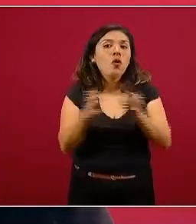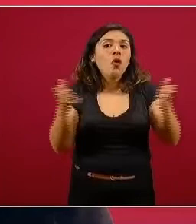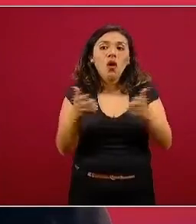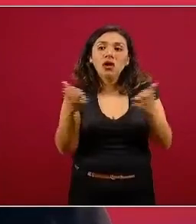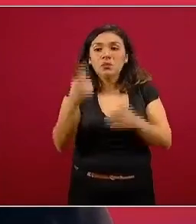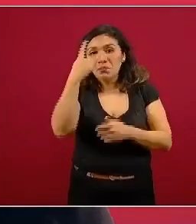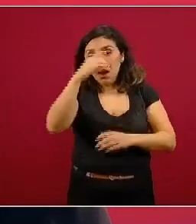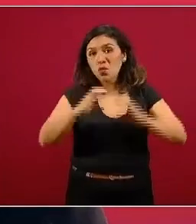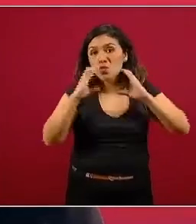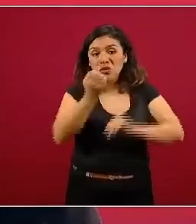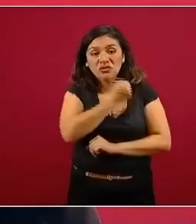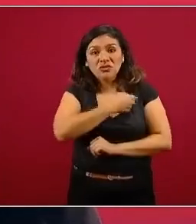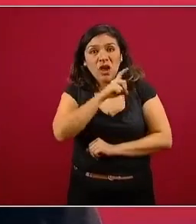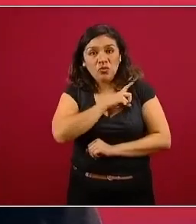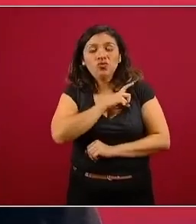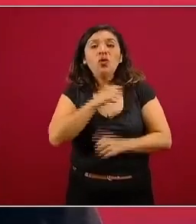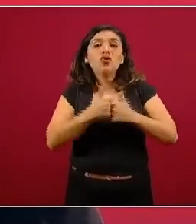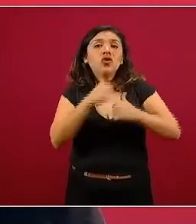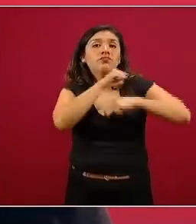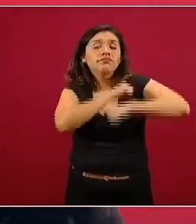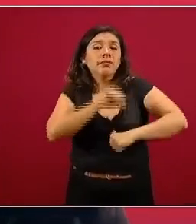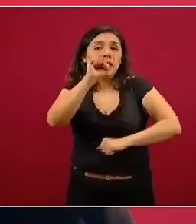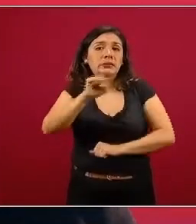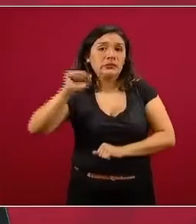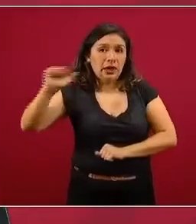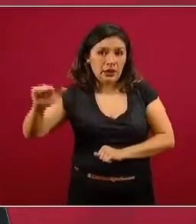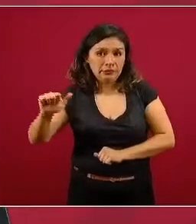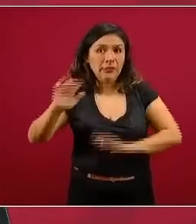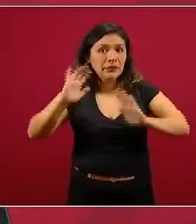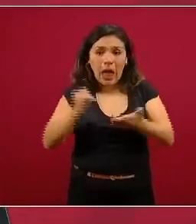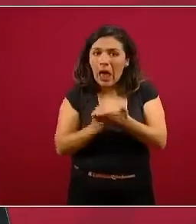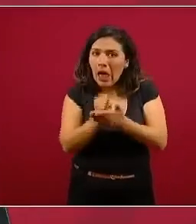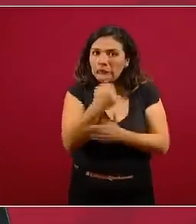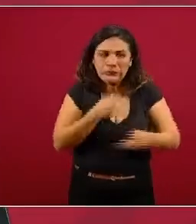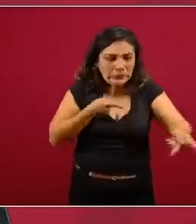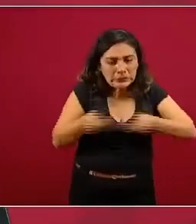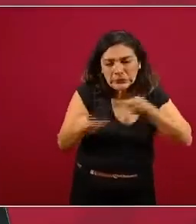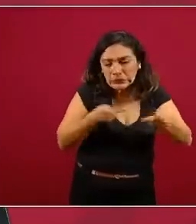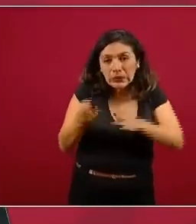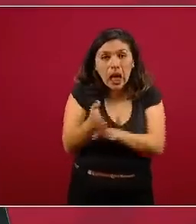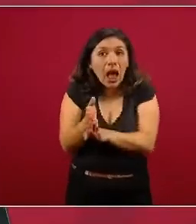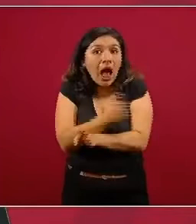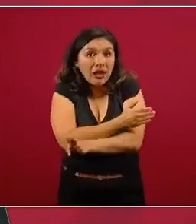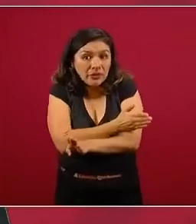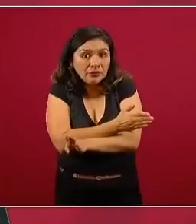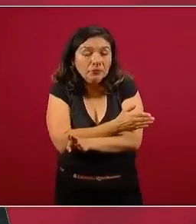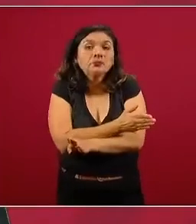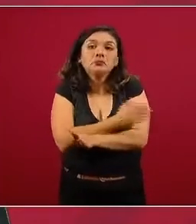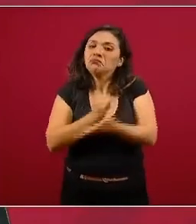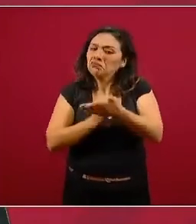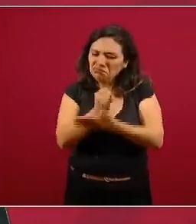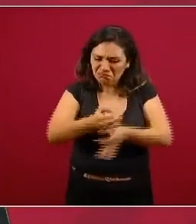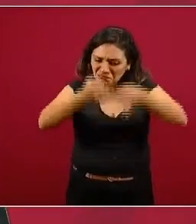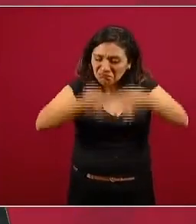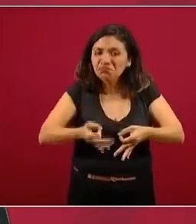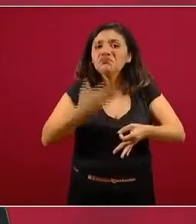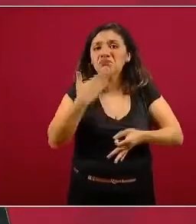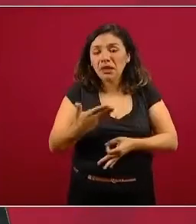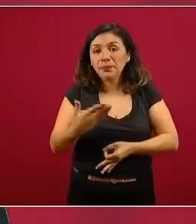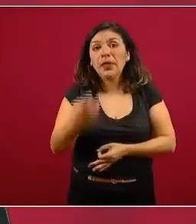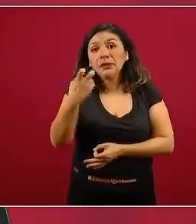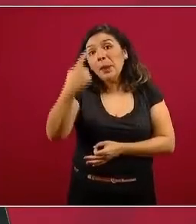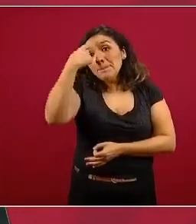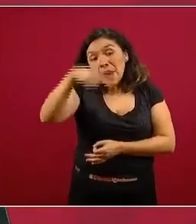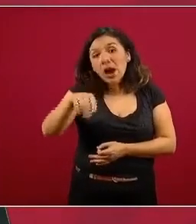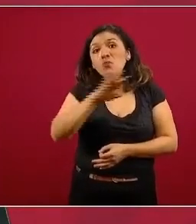en materia de salubridad general por parte de la Secretaría de Salud. Es decir, ya estábamos actuando y se dispuso formalmente para